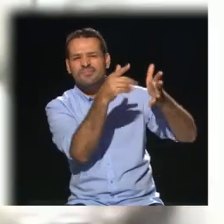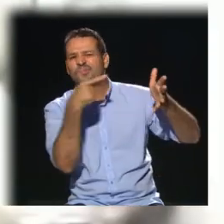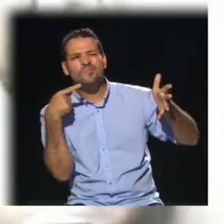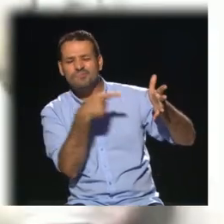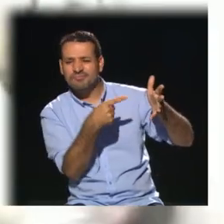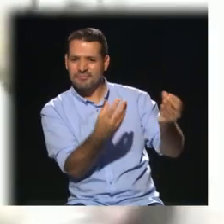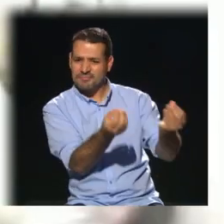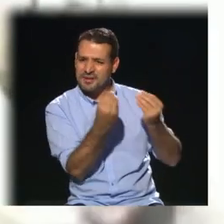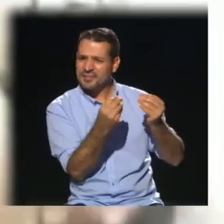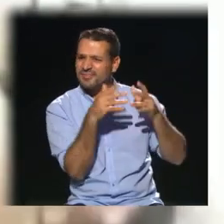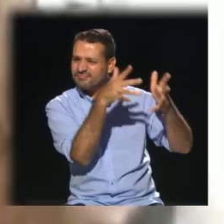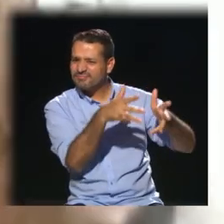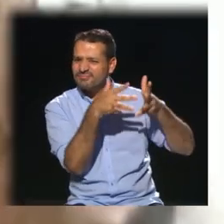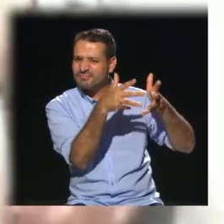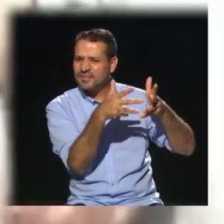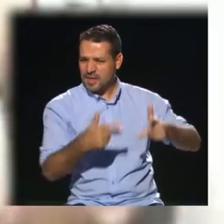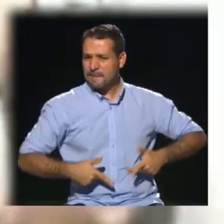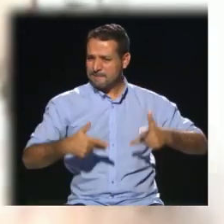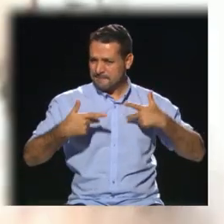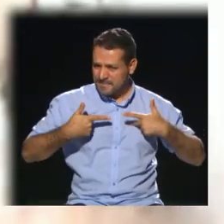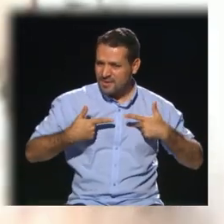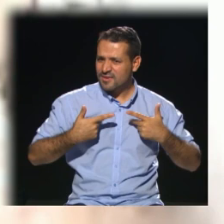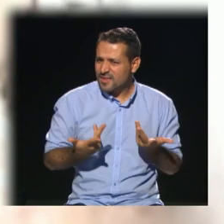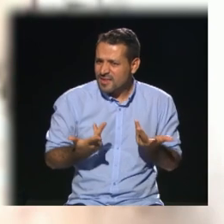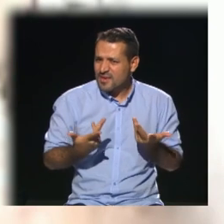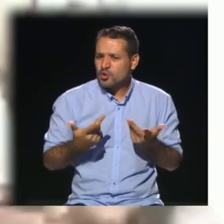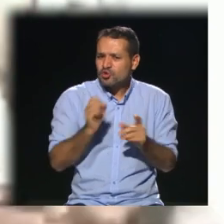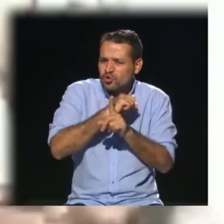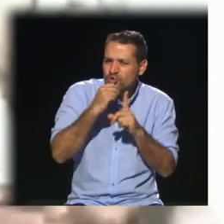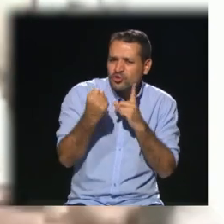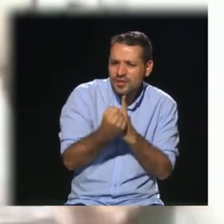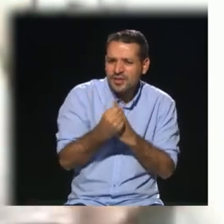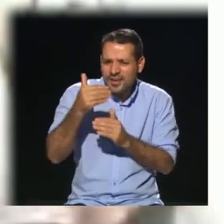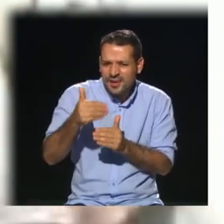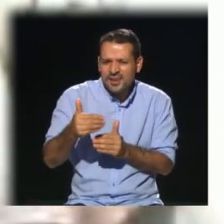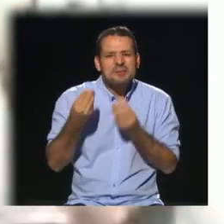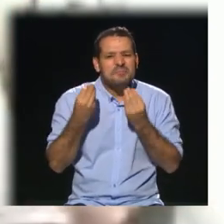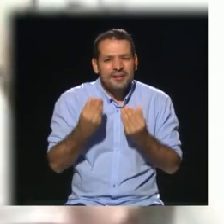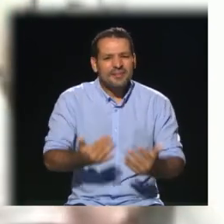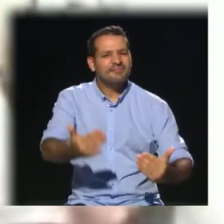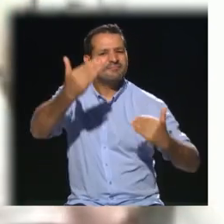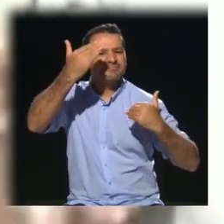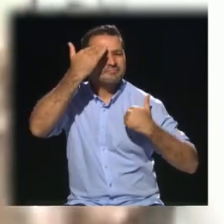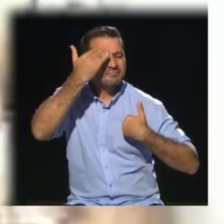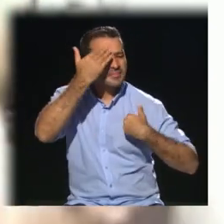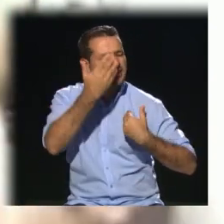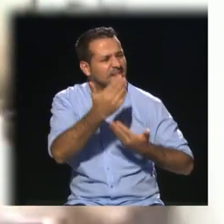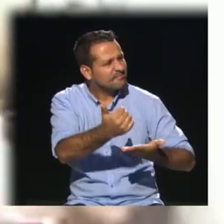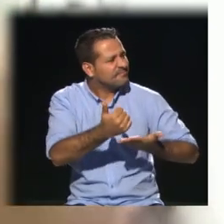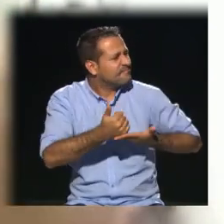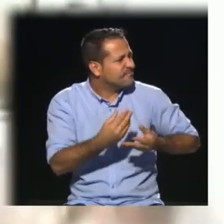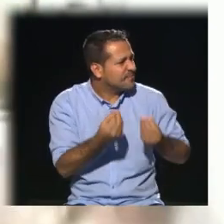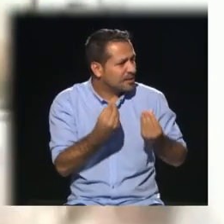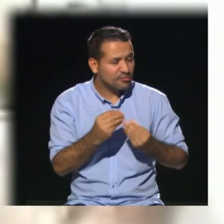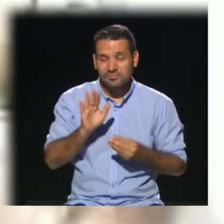que usted nos está diciendo a su vida, ¿en qué le aportó a su vida? ¿Qué le hizo de bueno? Porque usted